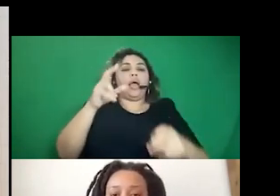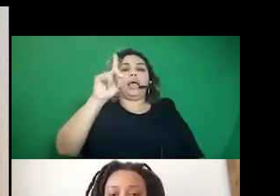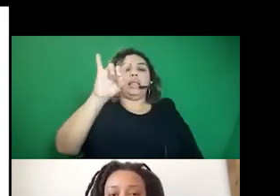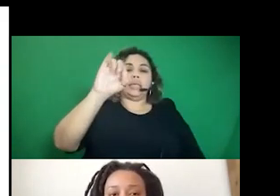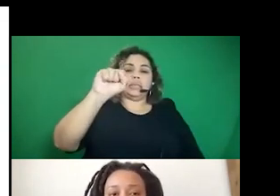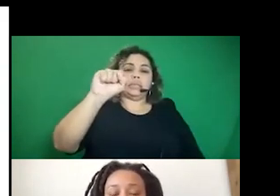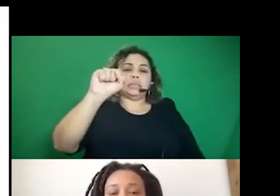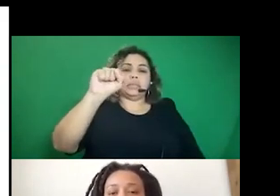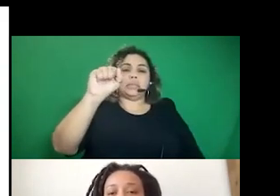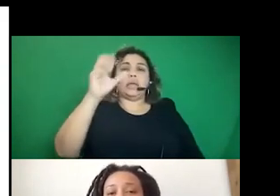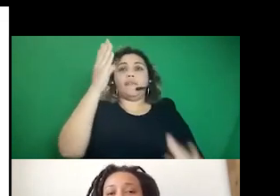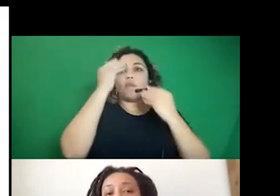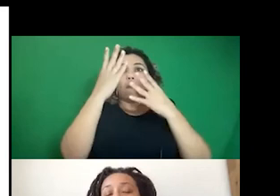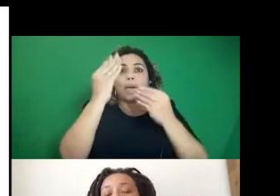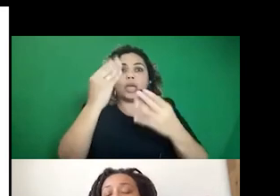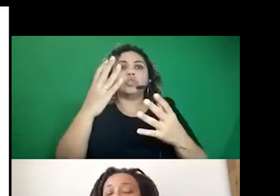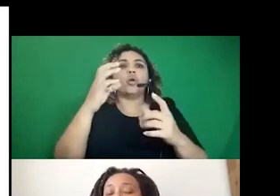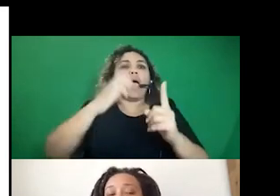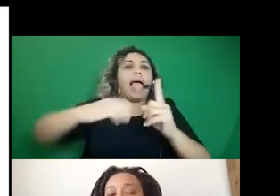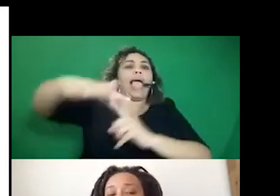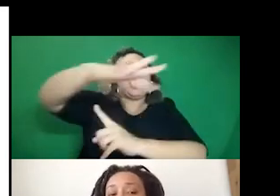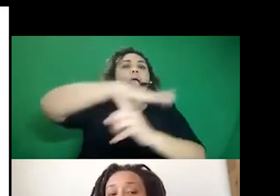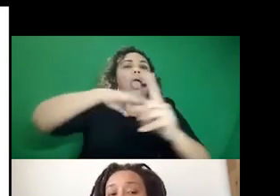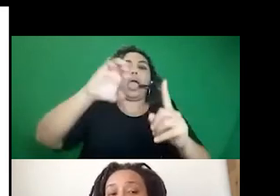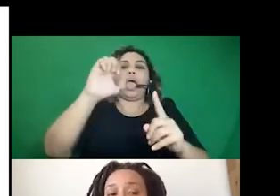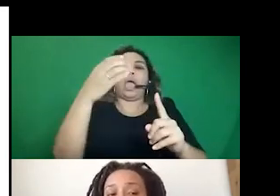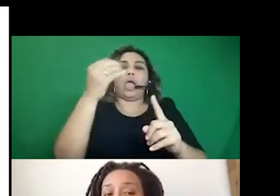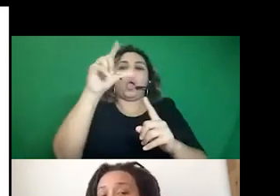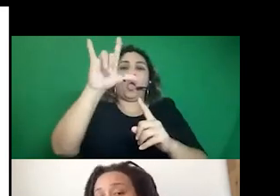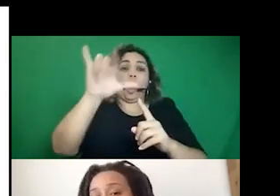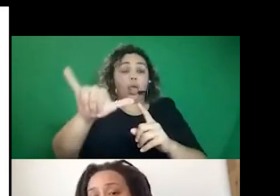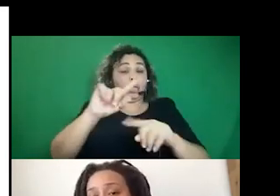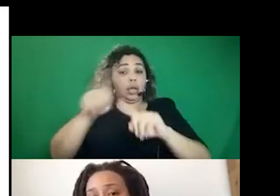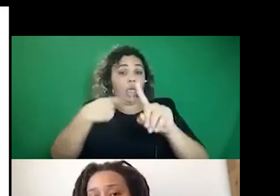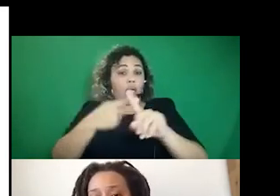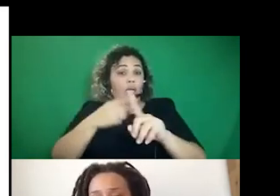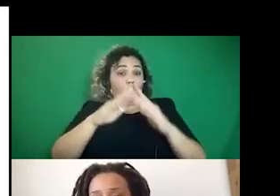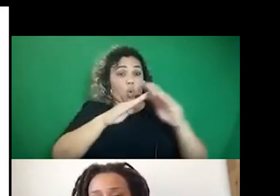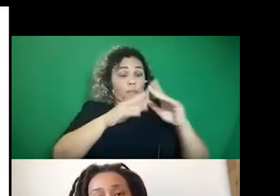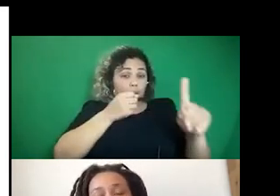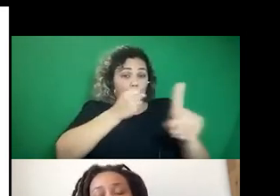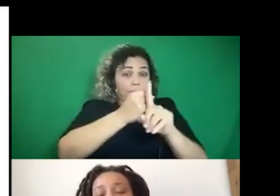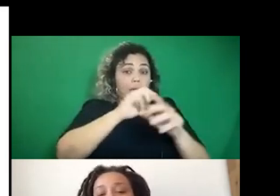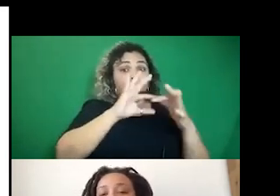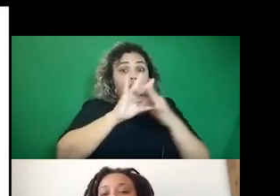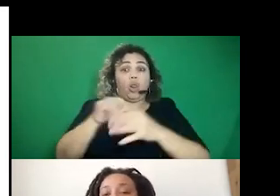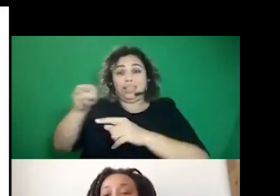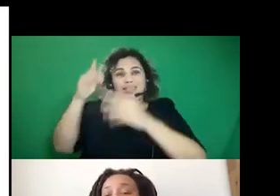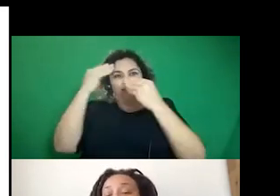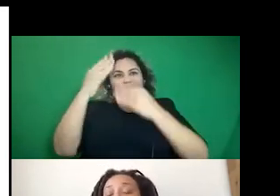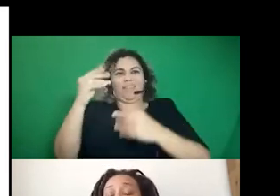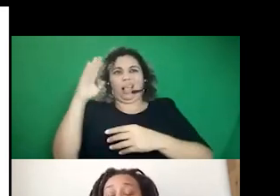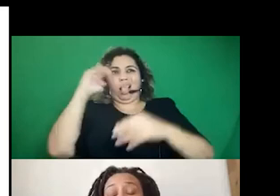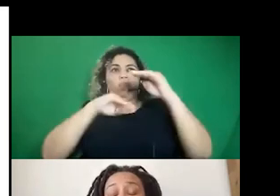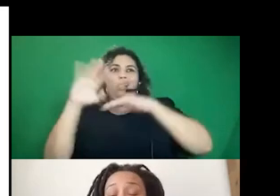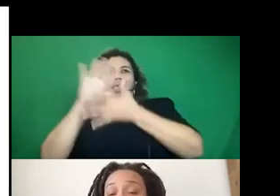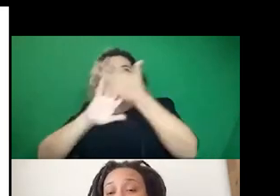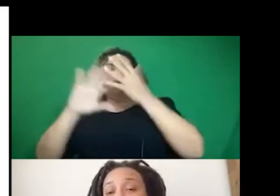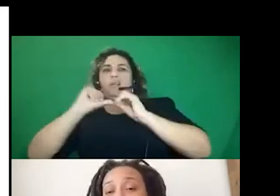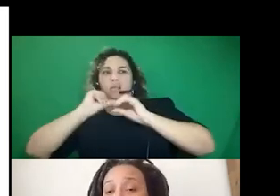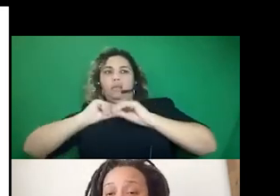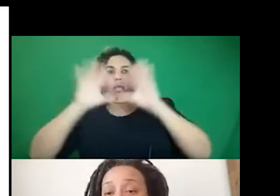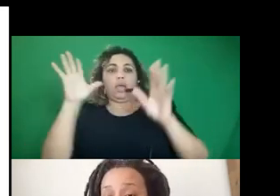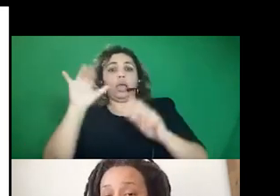nuestra como una ecología de desinformación entonces cuando piensas en este impacto de comentario cómo se